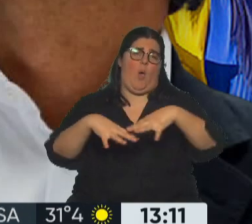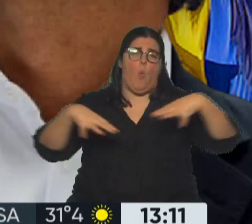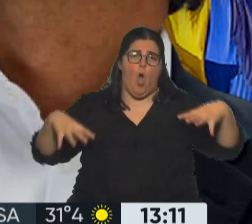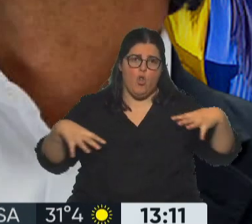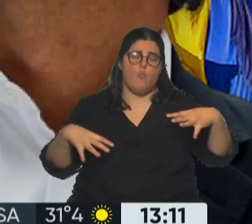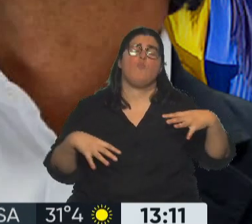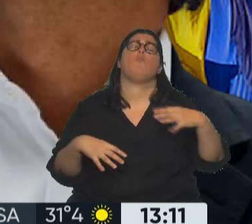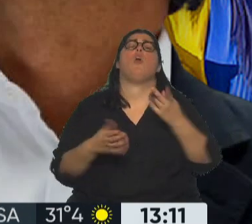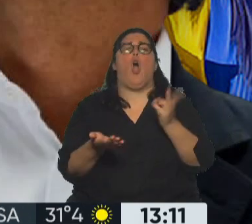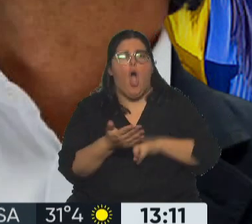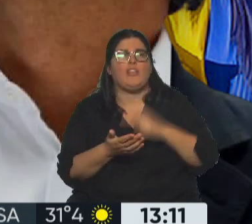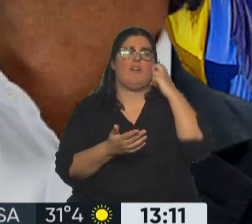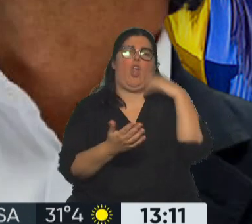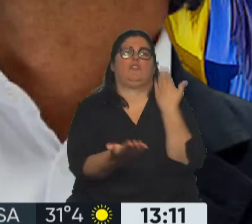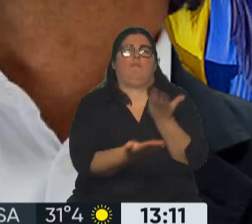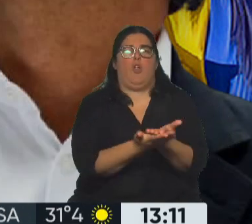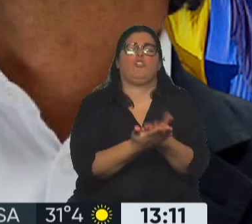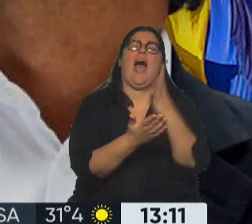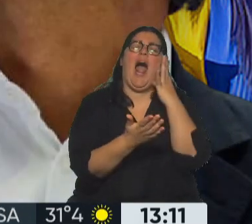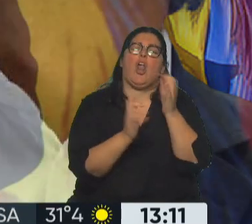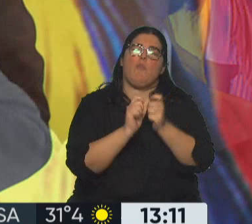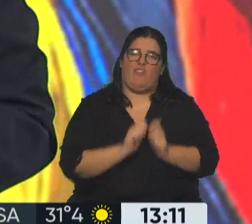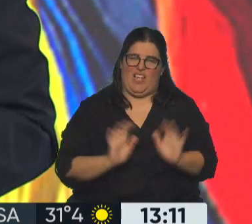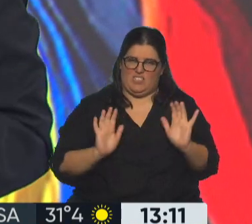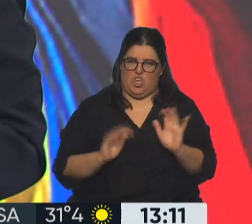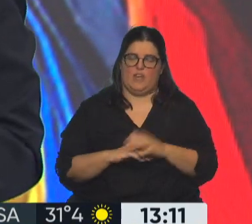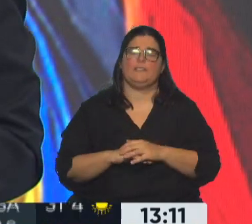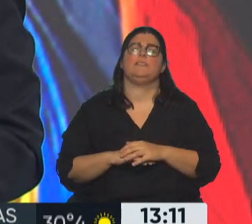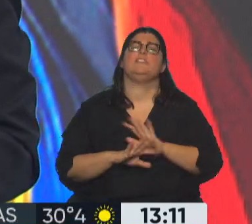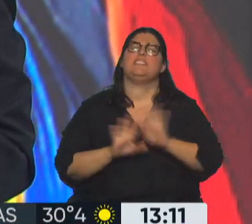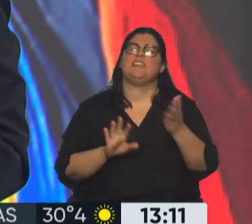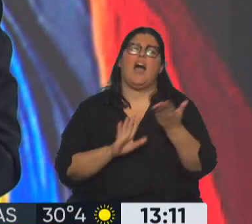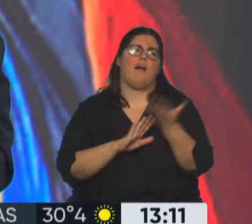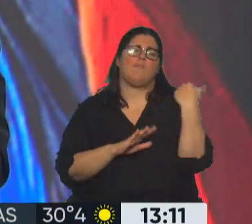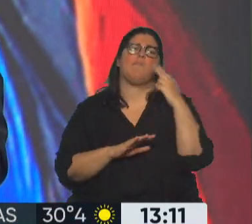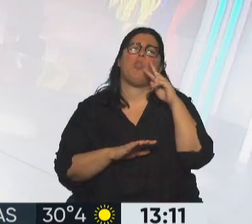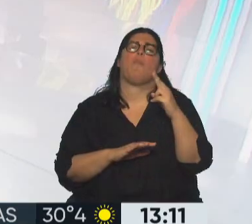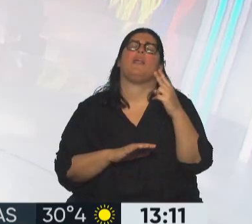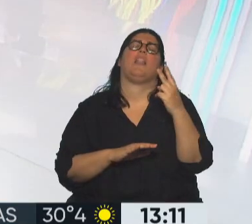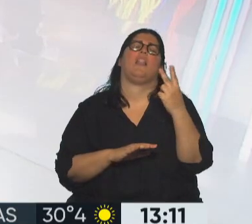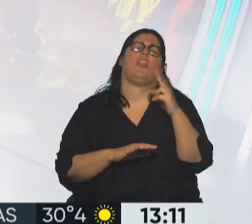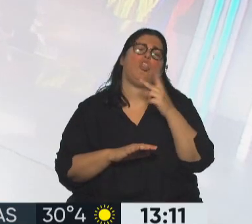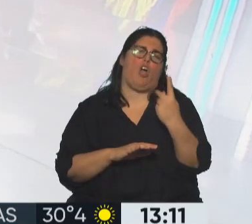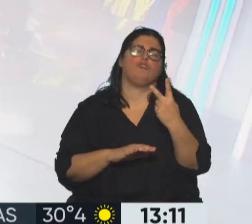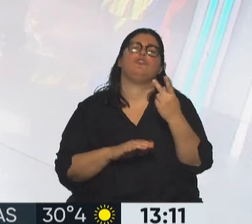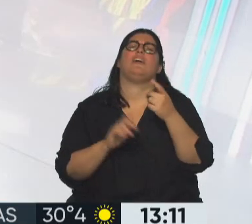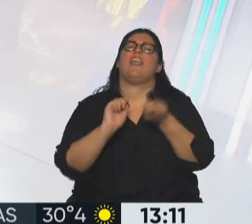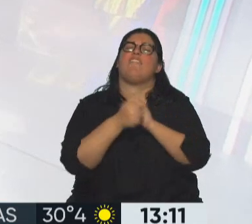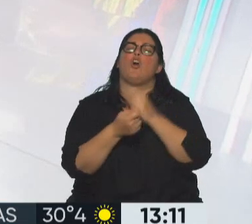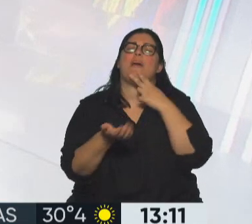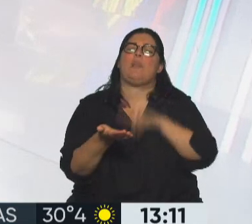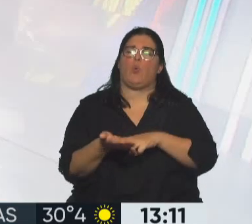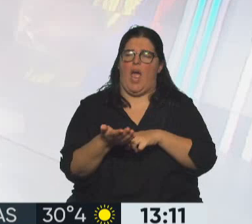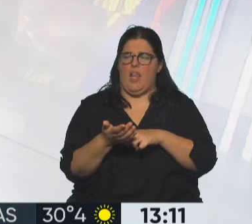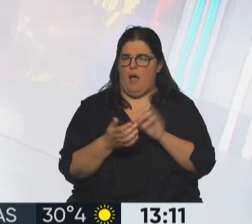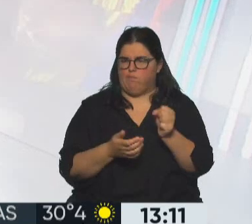en el Congreso con algunas modificaciones. Lo que sí fue aprobado en 2002 en el Congreso, la reforma tributaria,